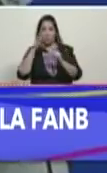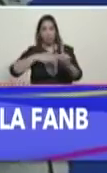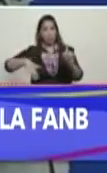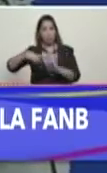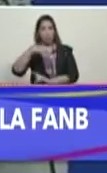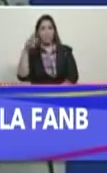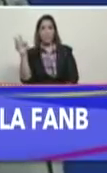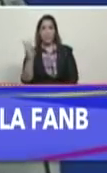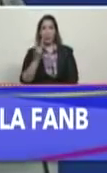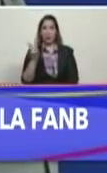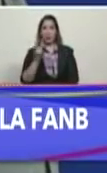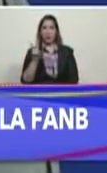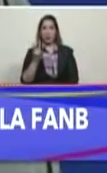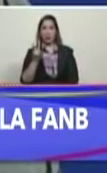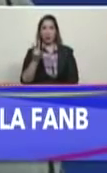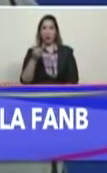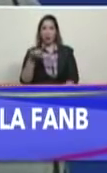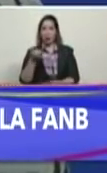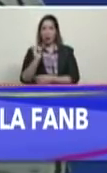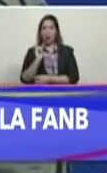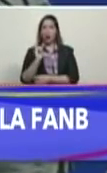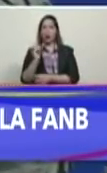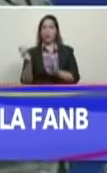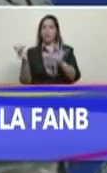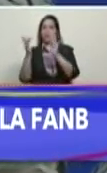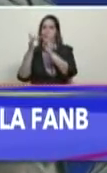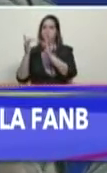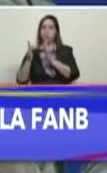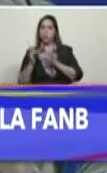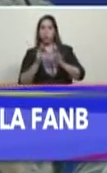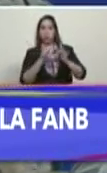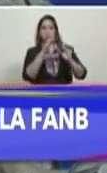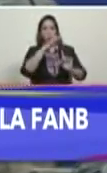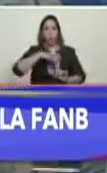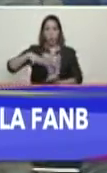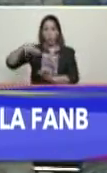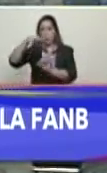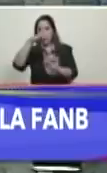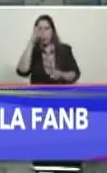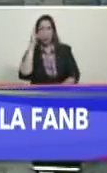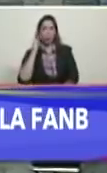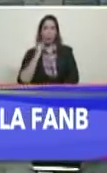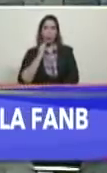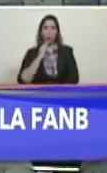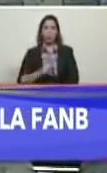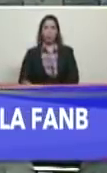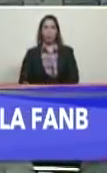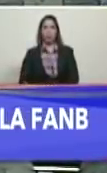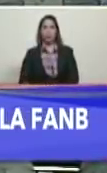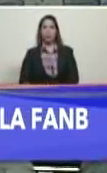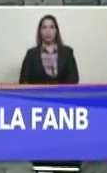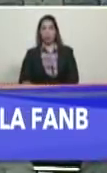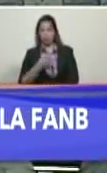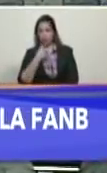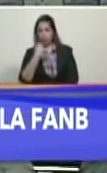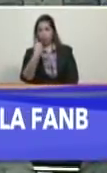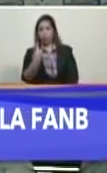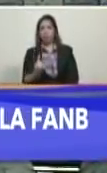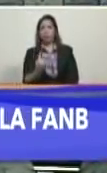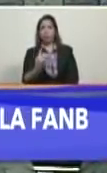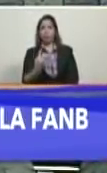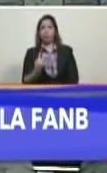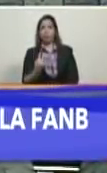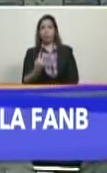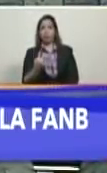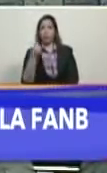están en este momento conectados vía satélite Simón Bolívar. Por eso les digo, hay que